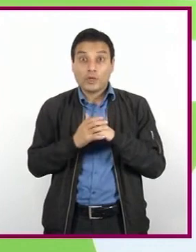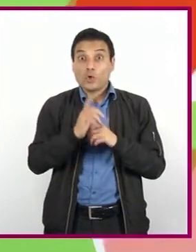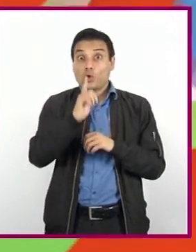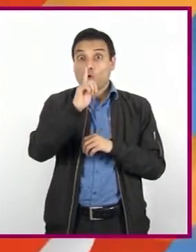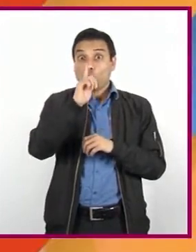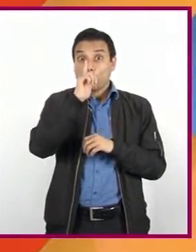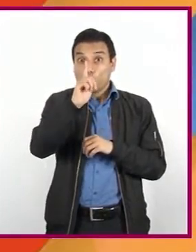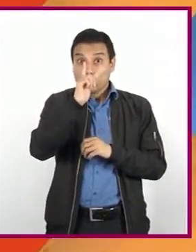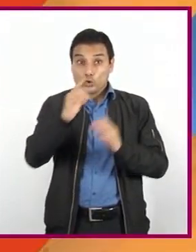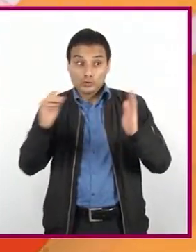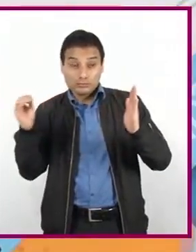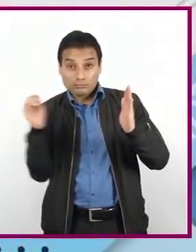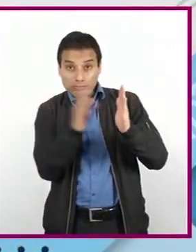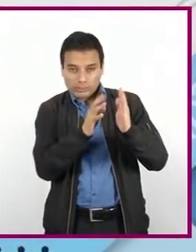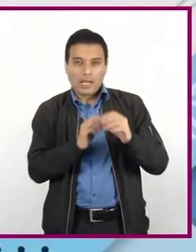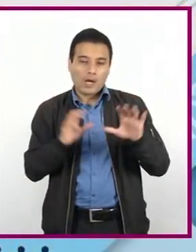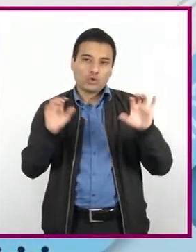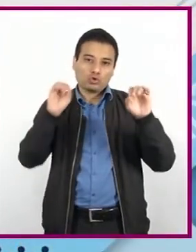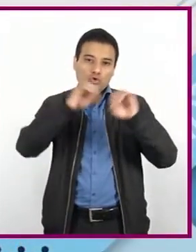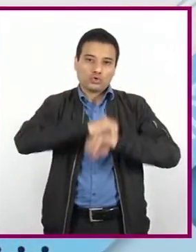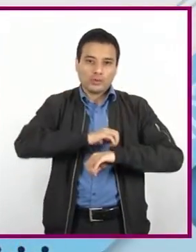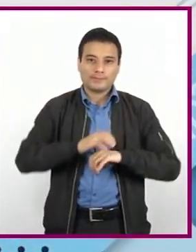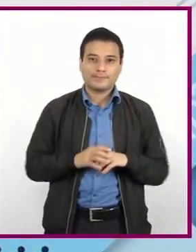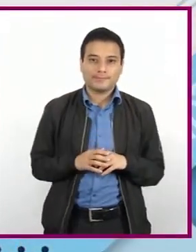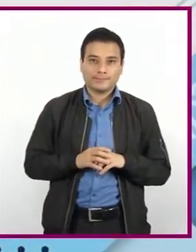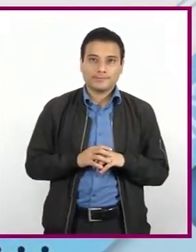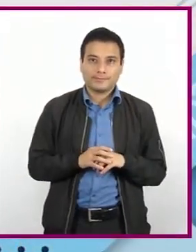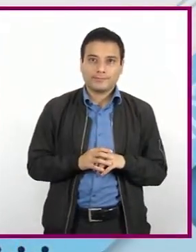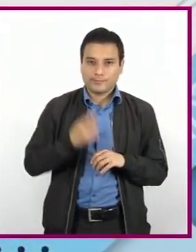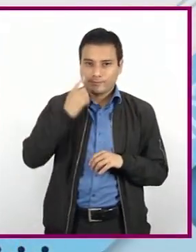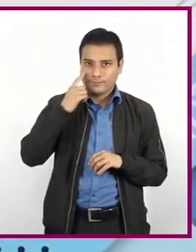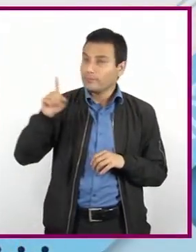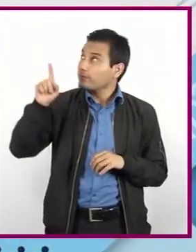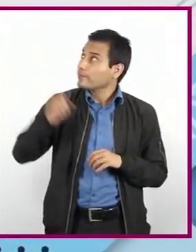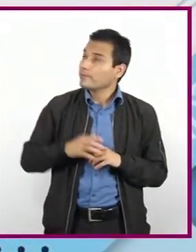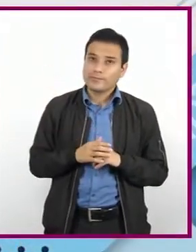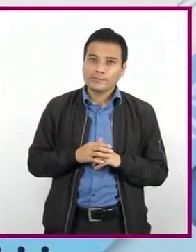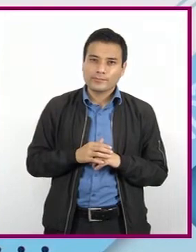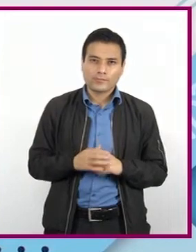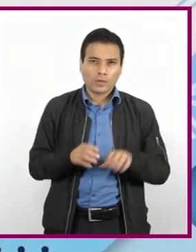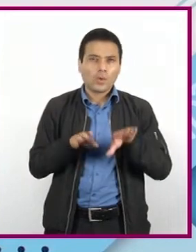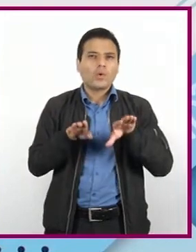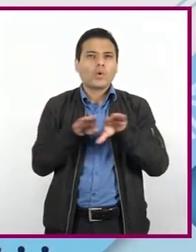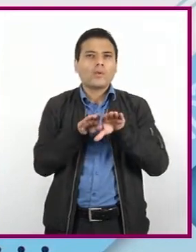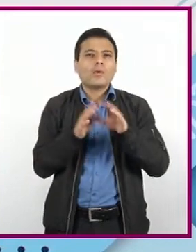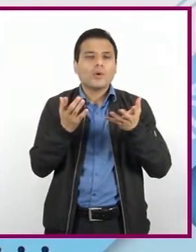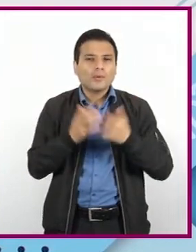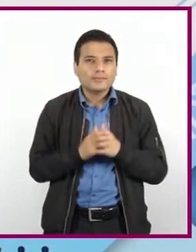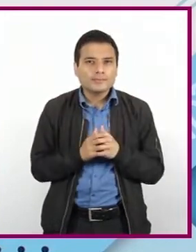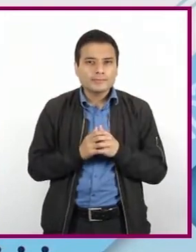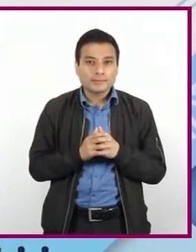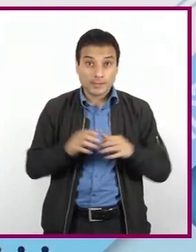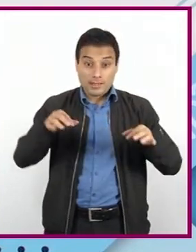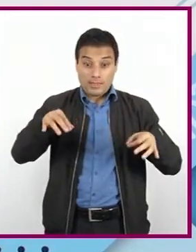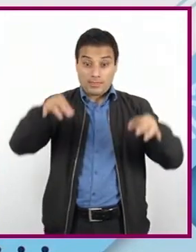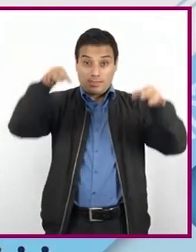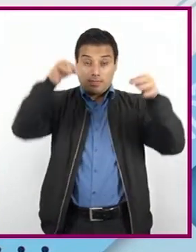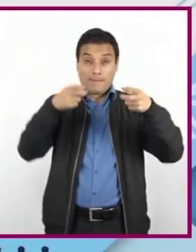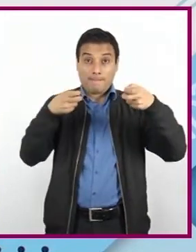luz. La imagen que se puede ver en una radiografía se produce cuando se expone la placa de